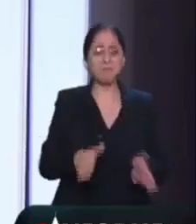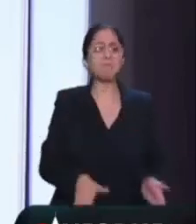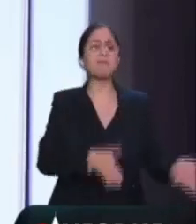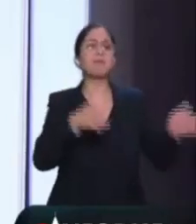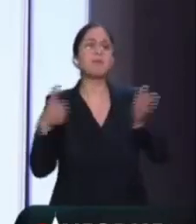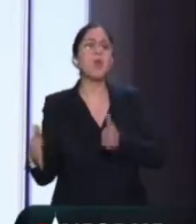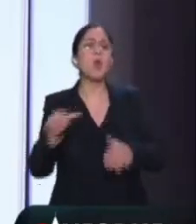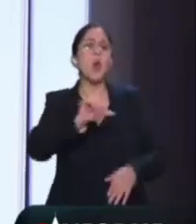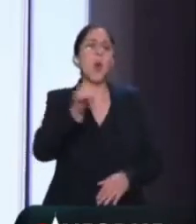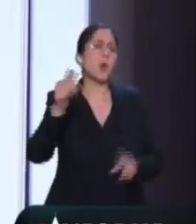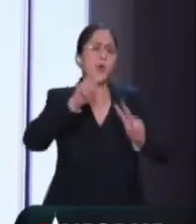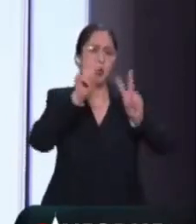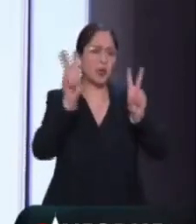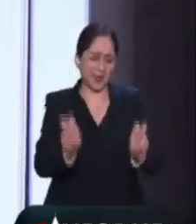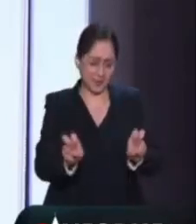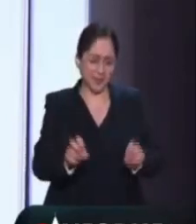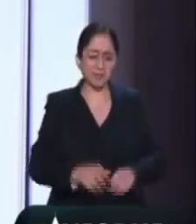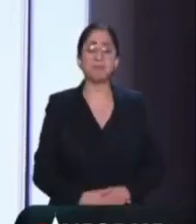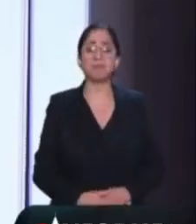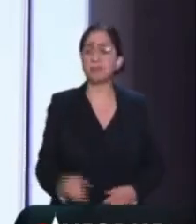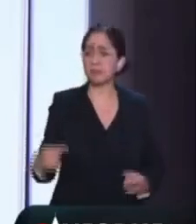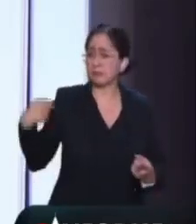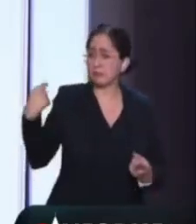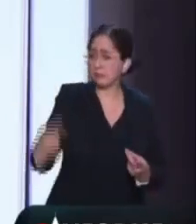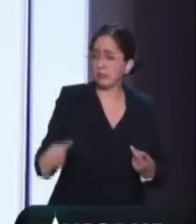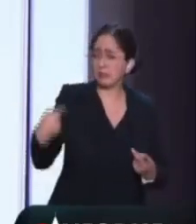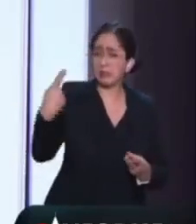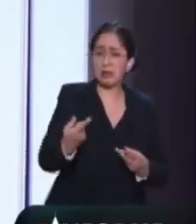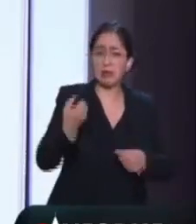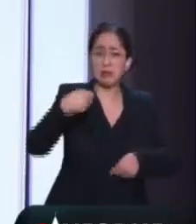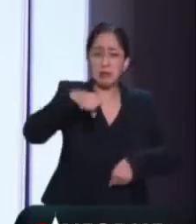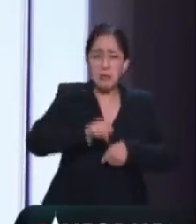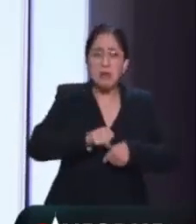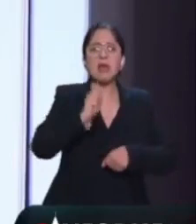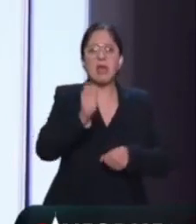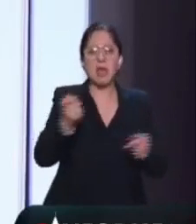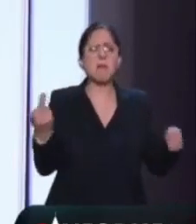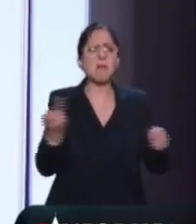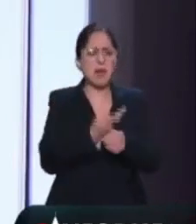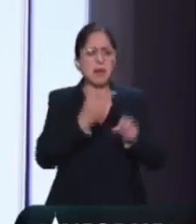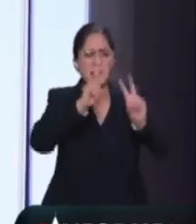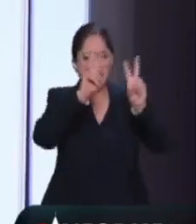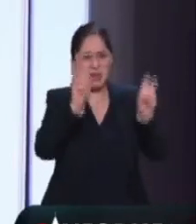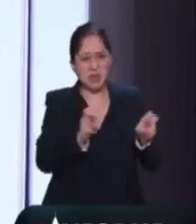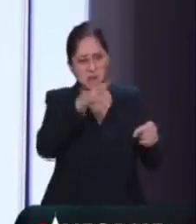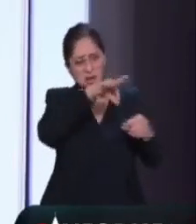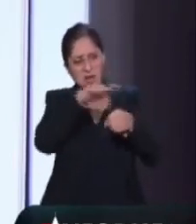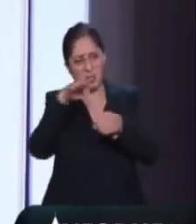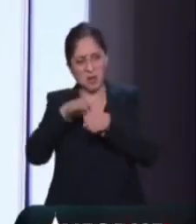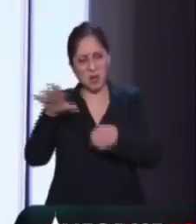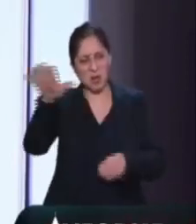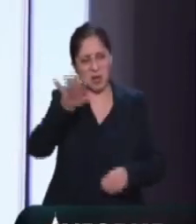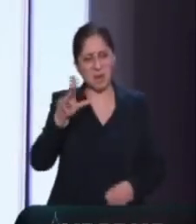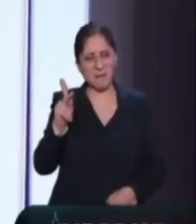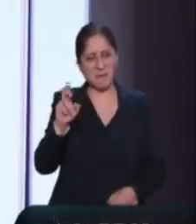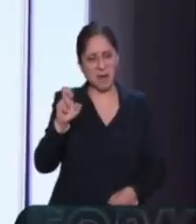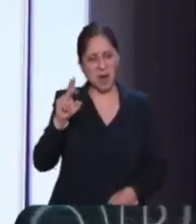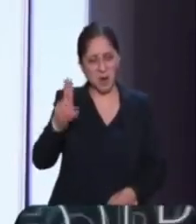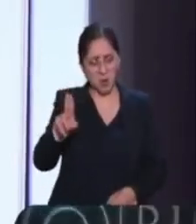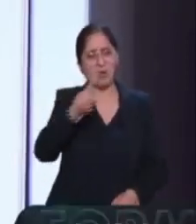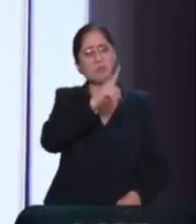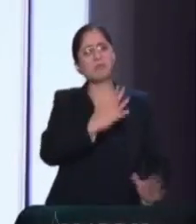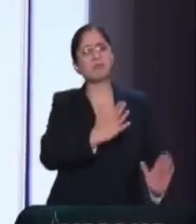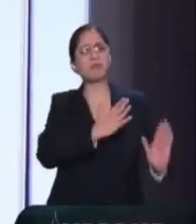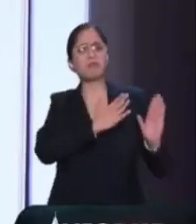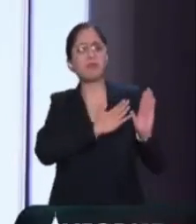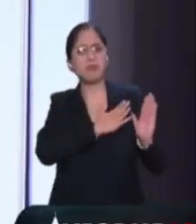Luego de semanas en suspenso y en una disputa sobre el resultado electoral en Perú, finalmente se materializó la toma de protesta de